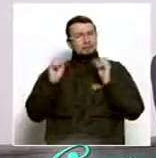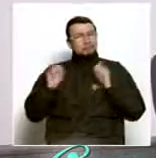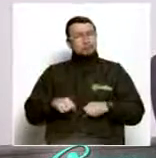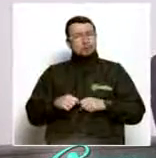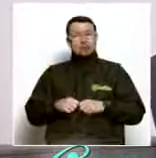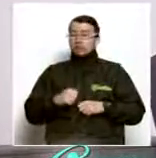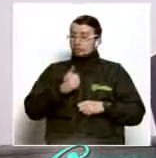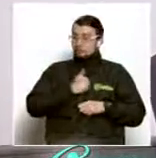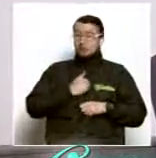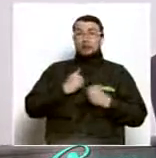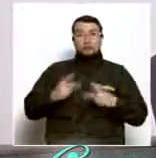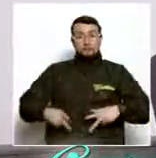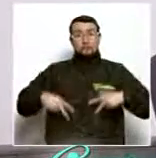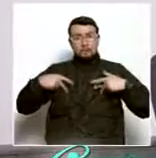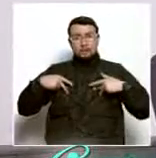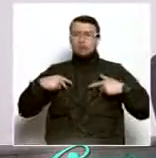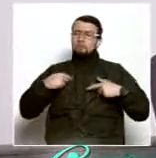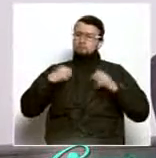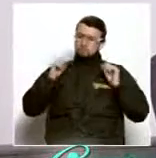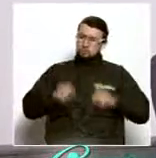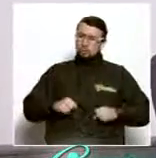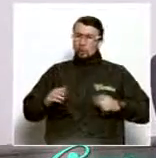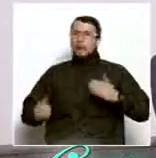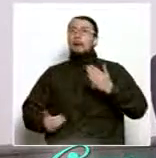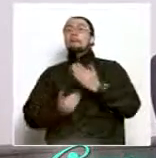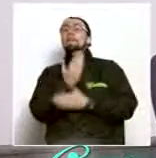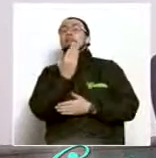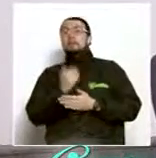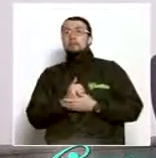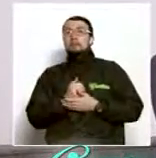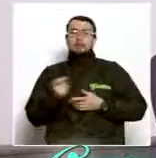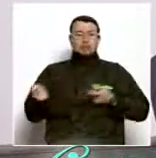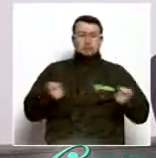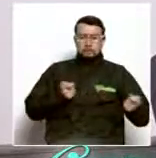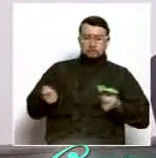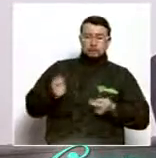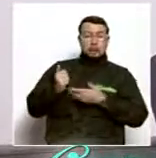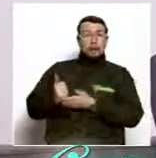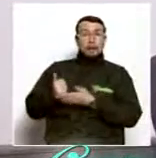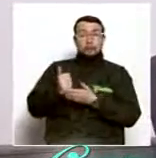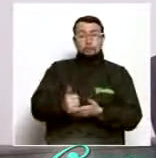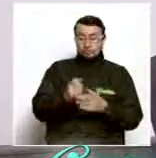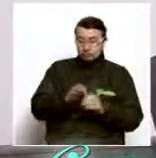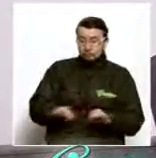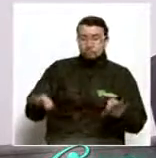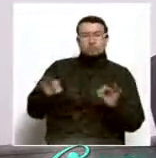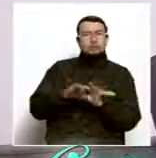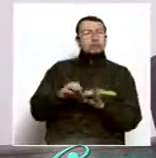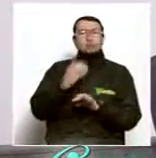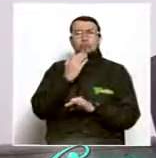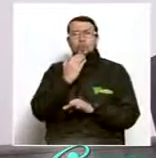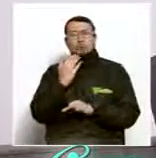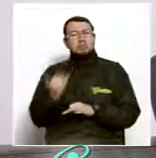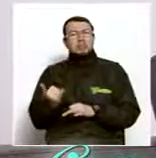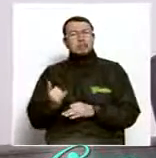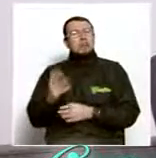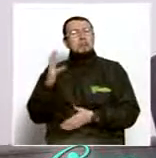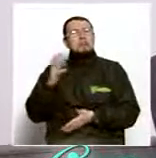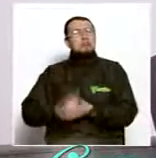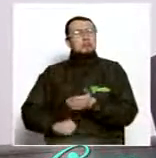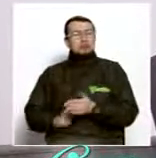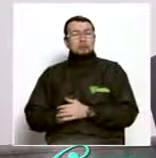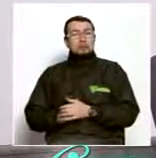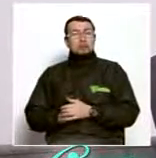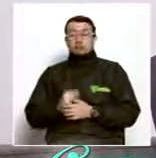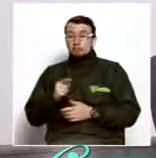nuestras propias vidas, podemos empezar a hacer un aporte importante, como por ejemplo la reducción del consumo